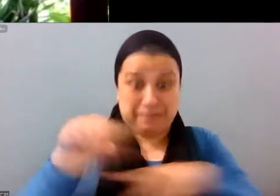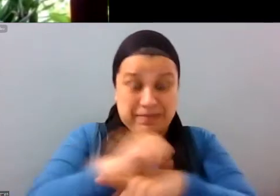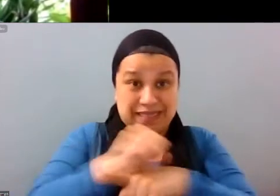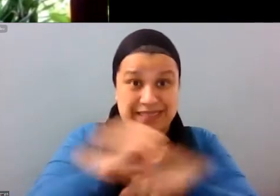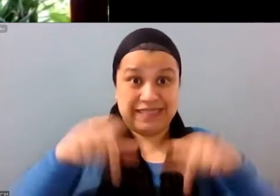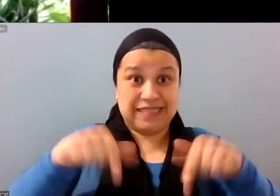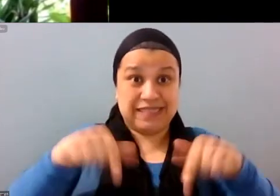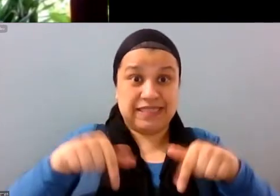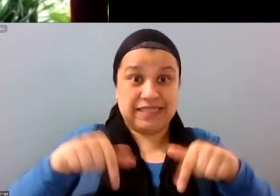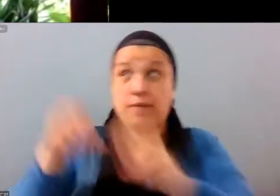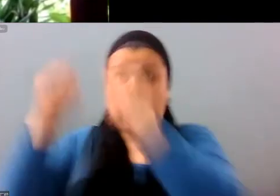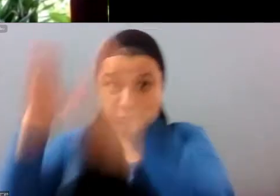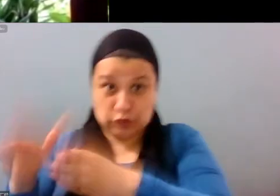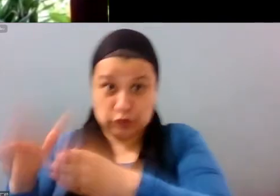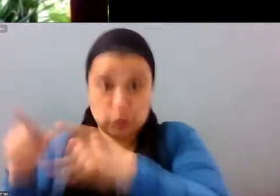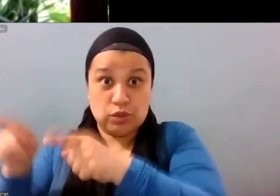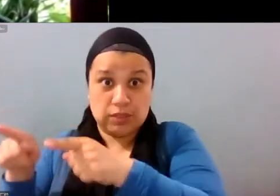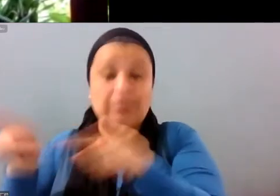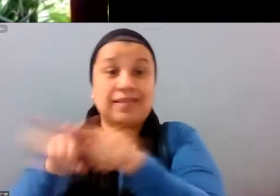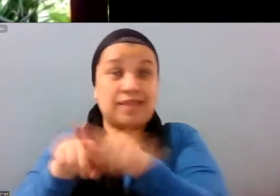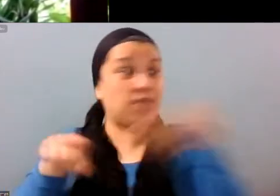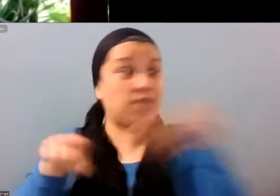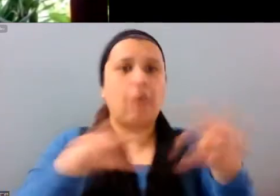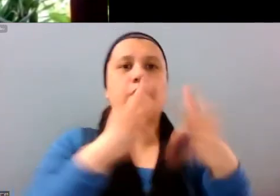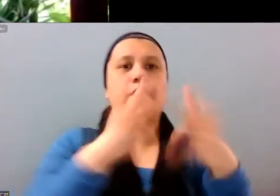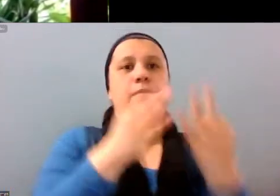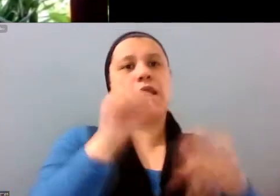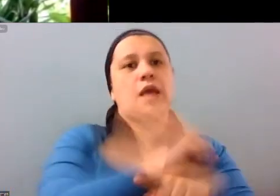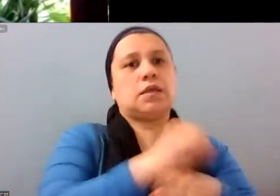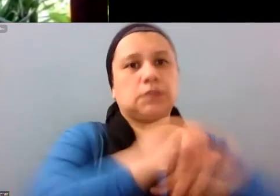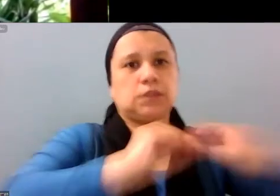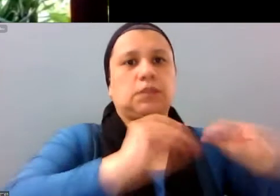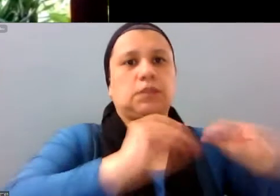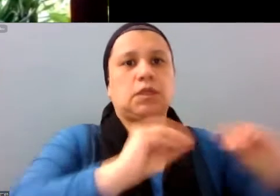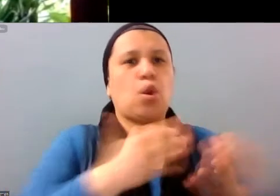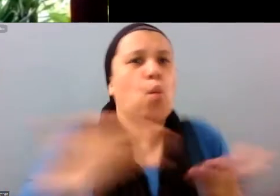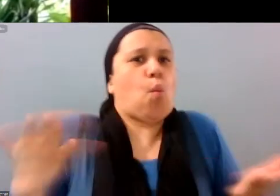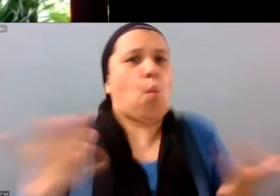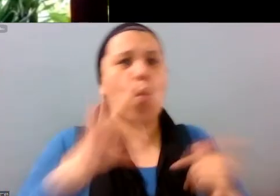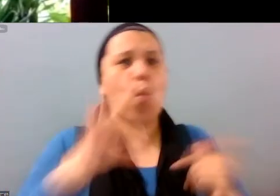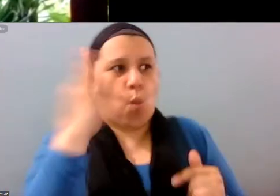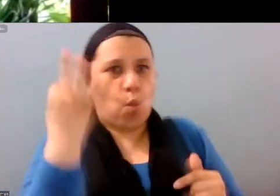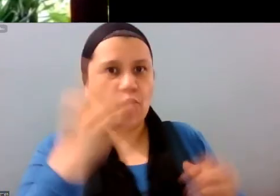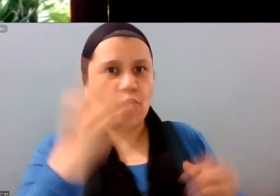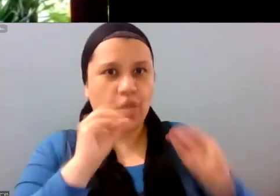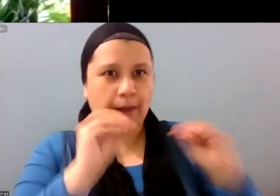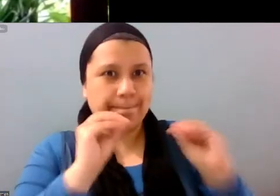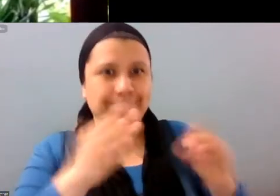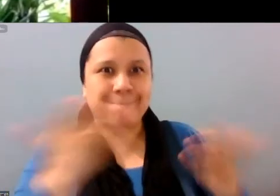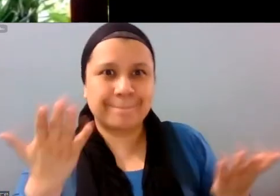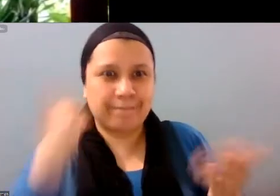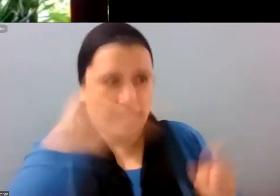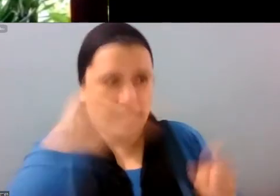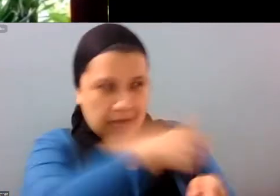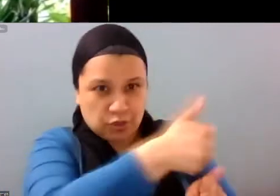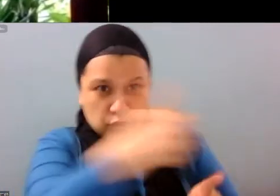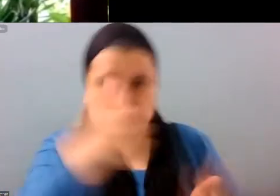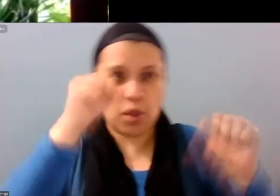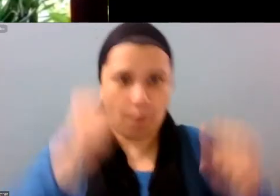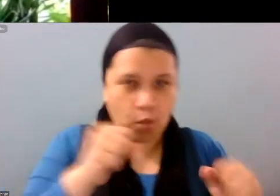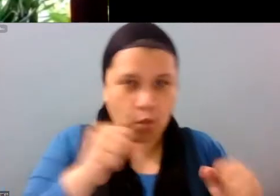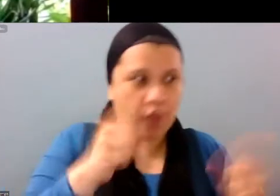educadoras ahora vamos con familia qué herramientas podemos darles a ellos para que puedan ser un punto de enlace entre